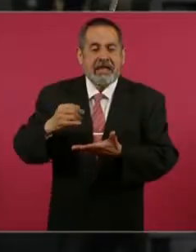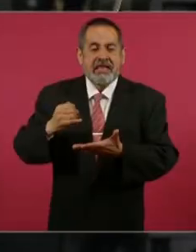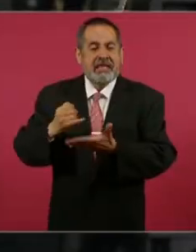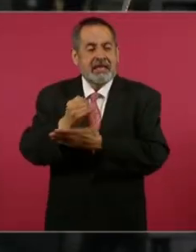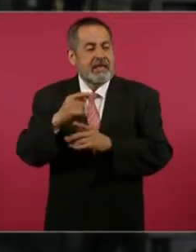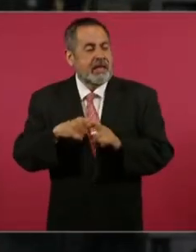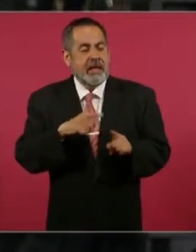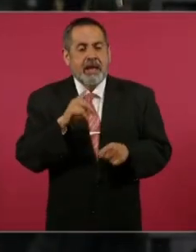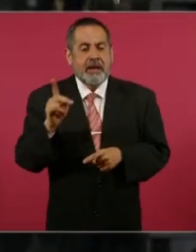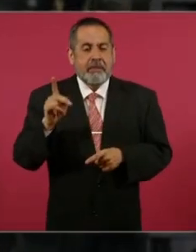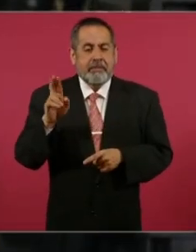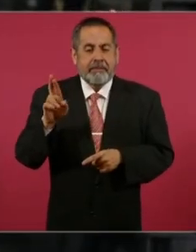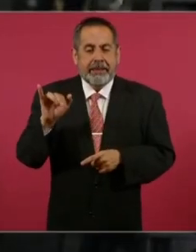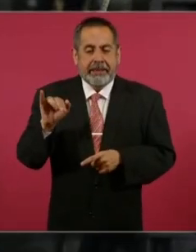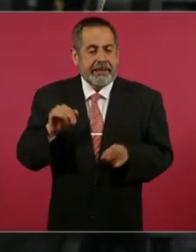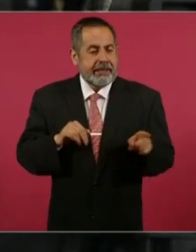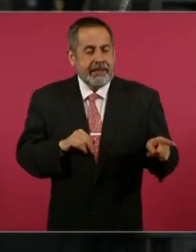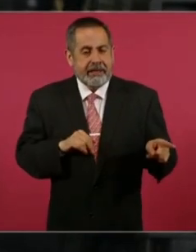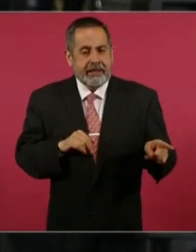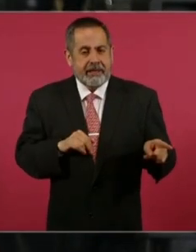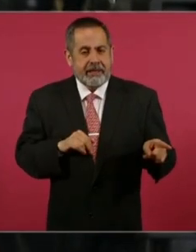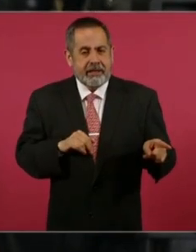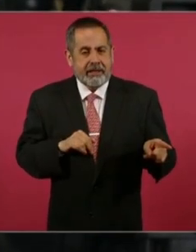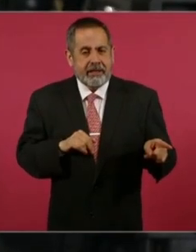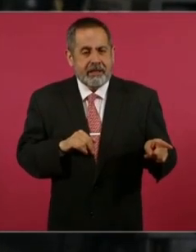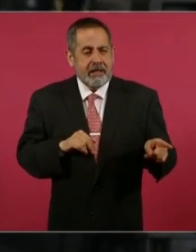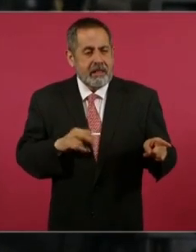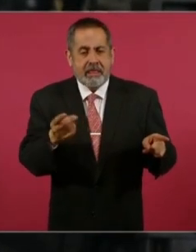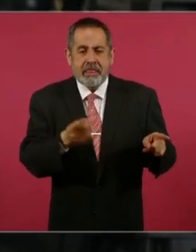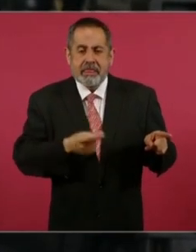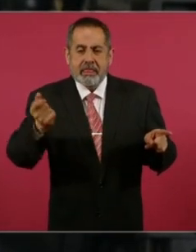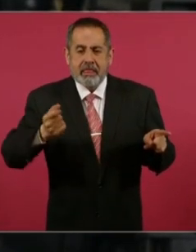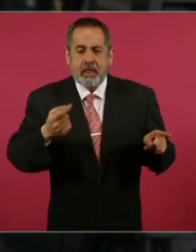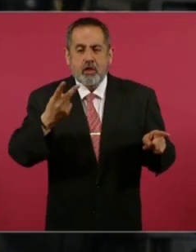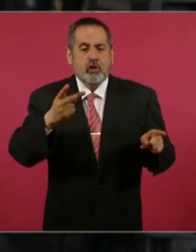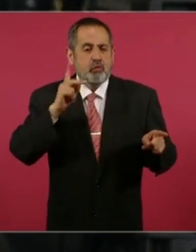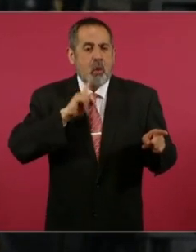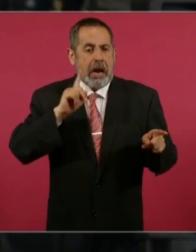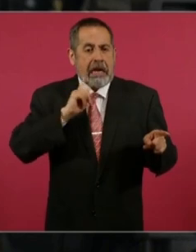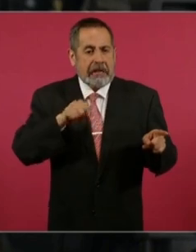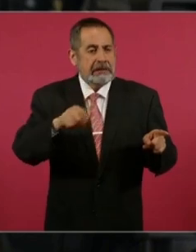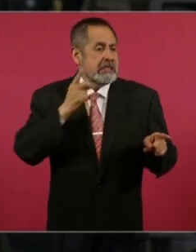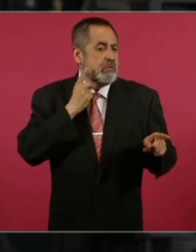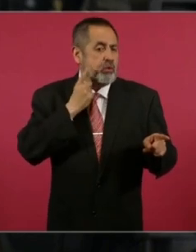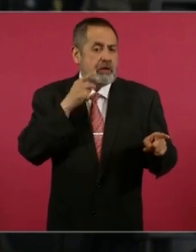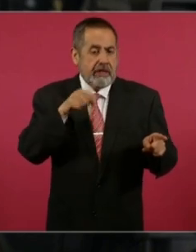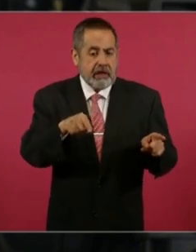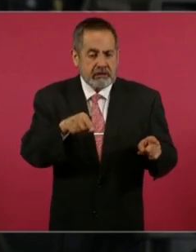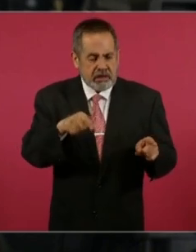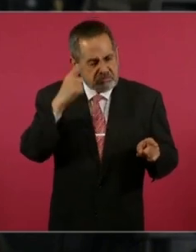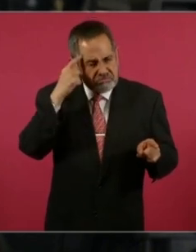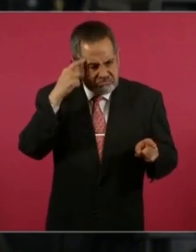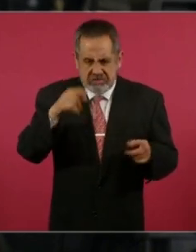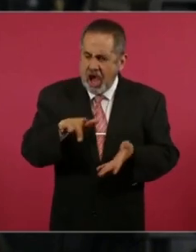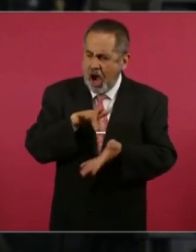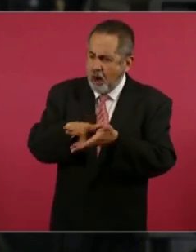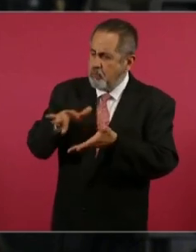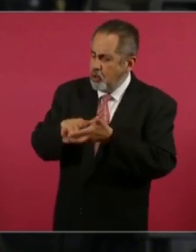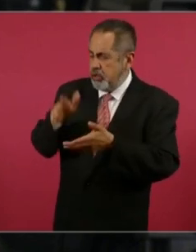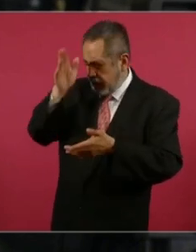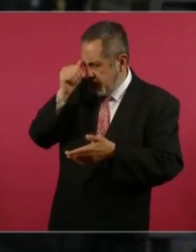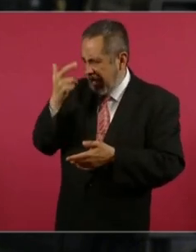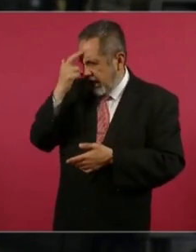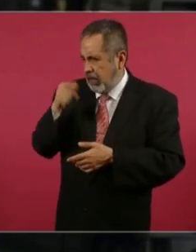Partido Revolucionario Institucional, el PRI, de expulsar a dos diputadas locales por apoyar la